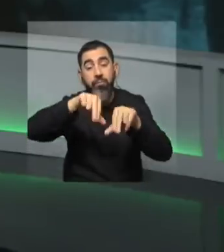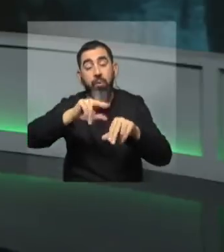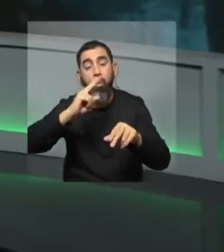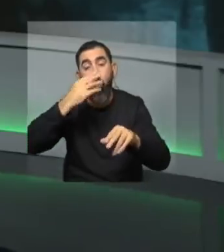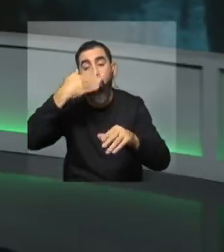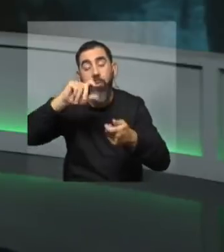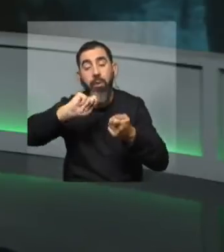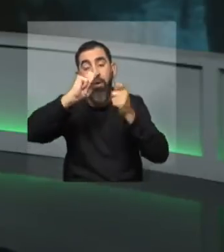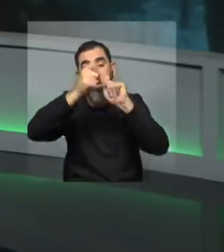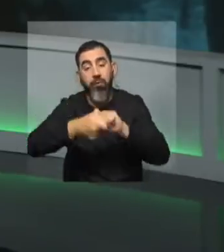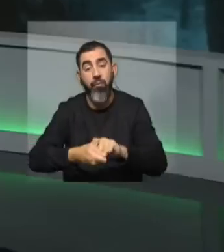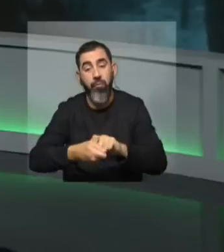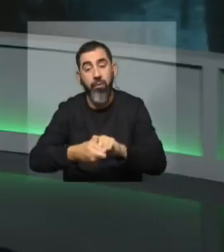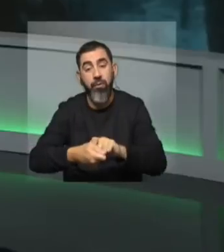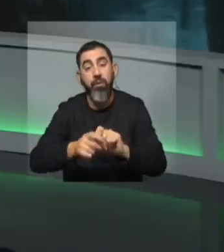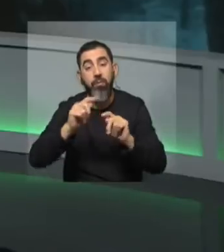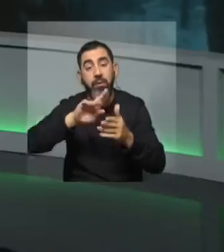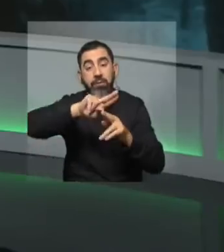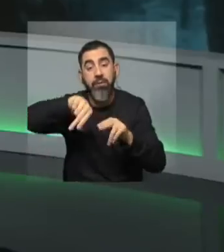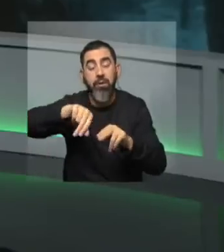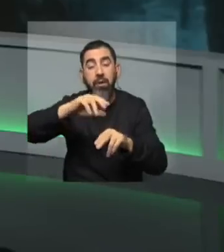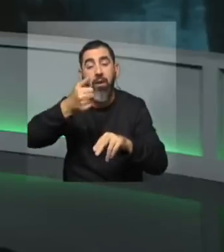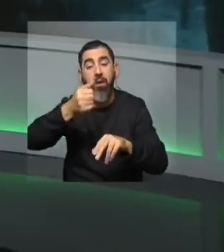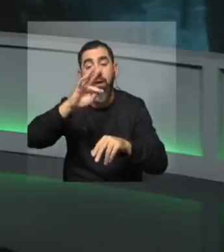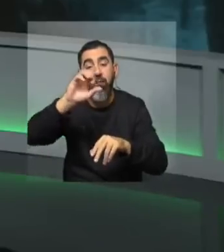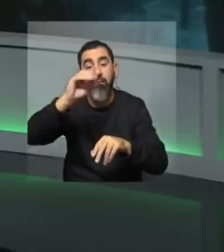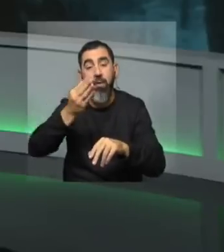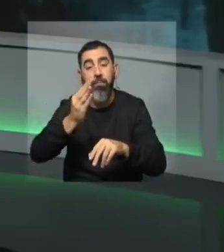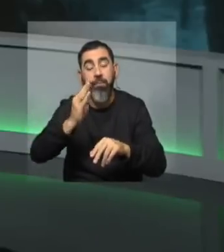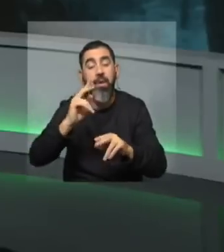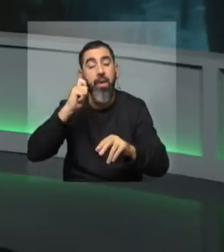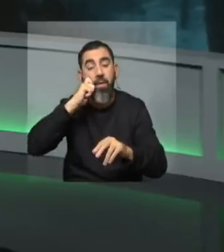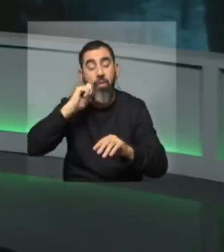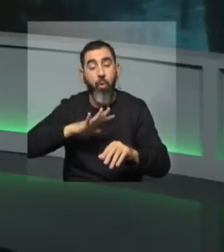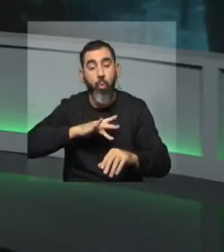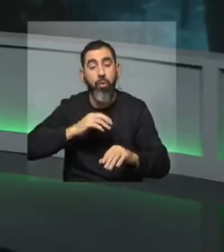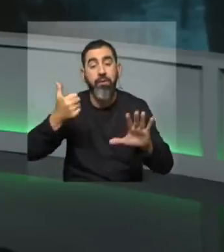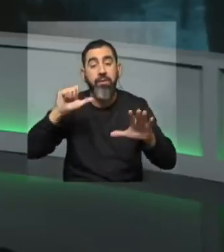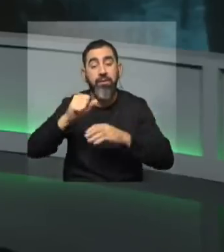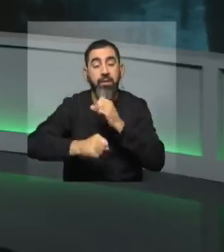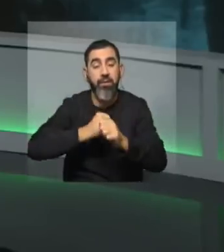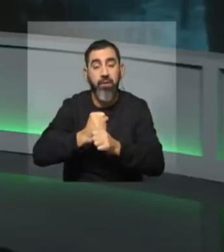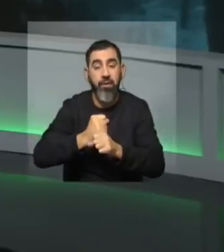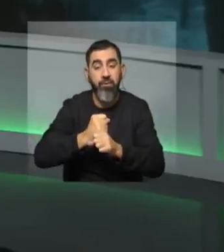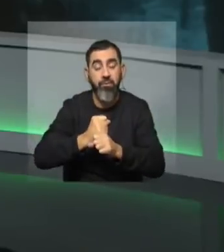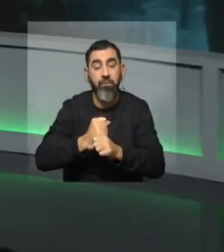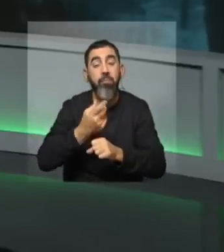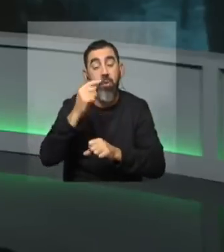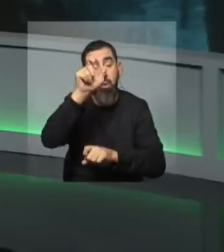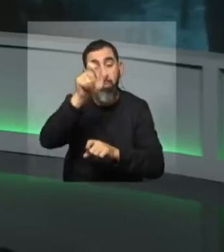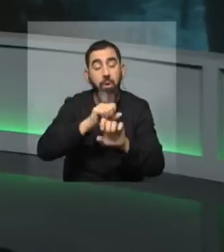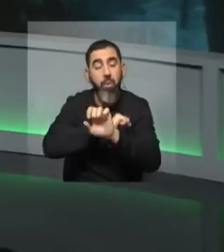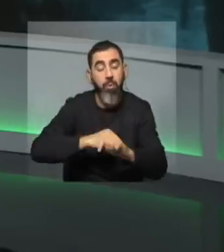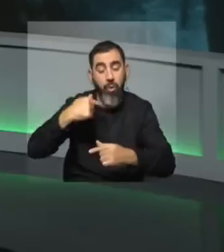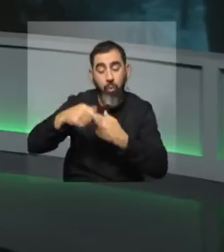reforma previsional y eso sume la eliminación de las AFAPs y que mantenga la edad de retiro en los 60 años sin perjuicio que las personas puedan